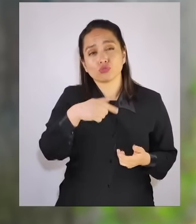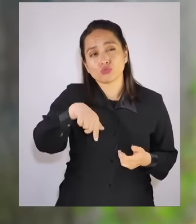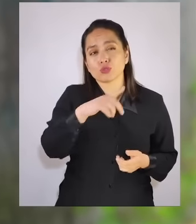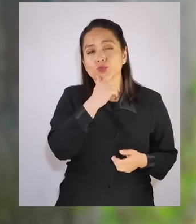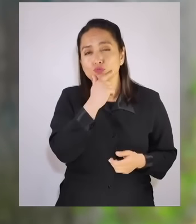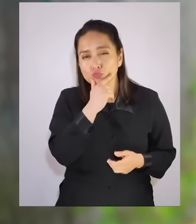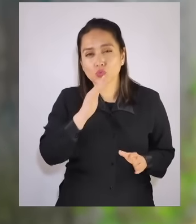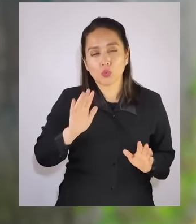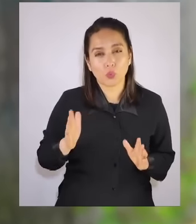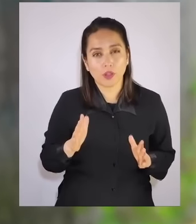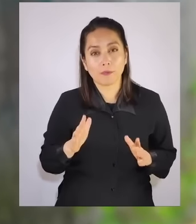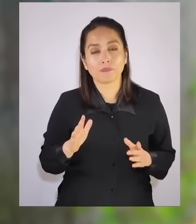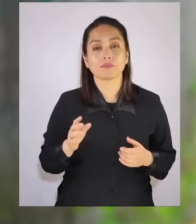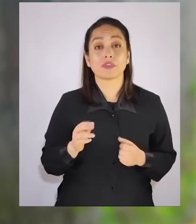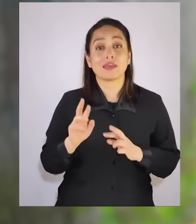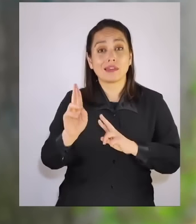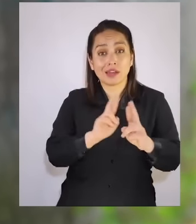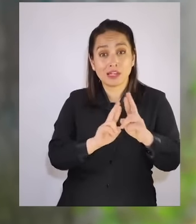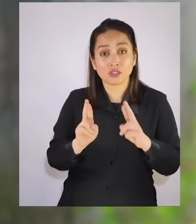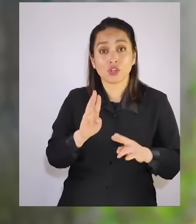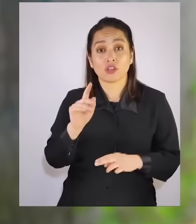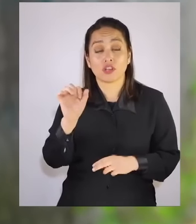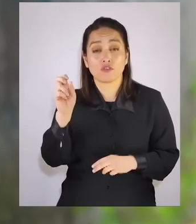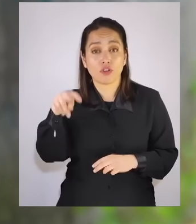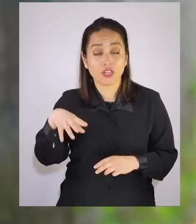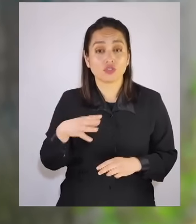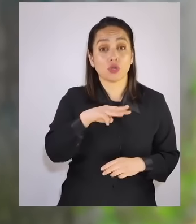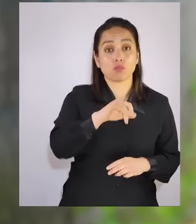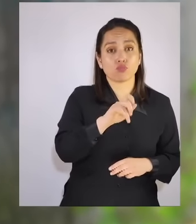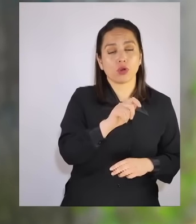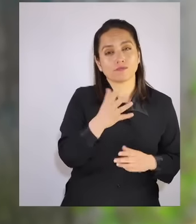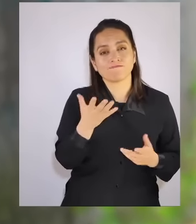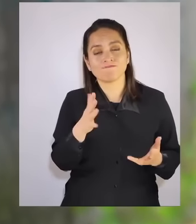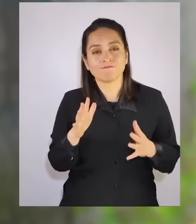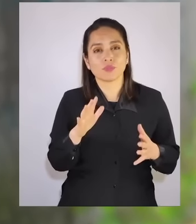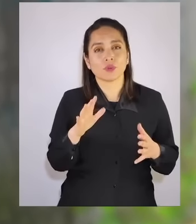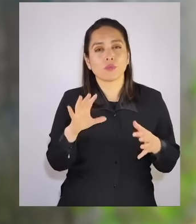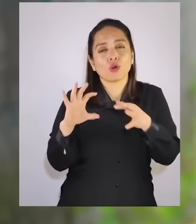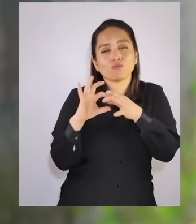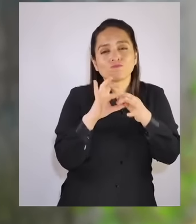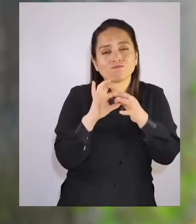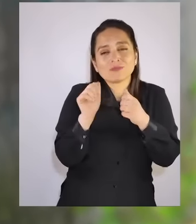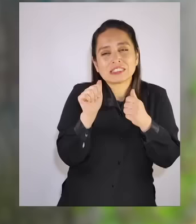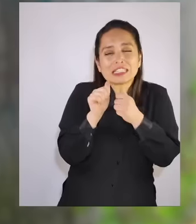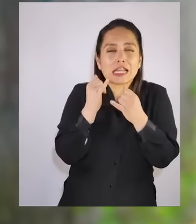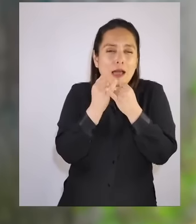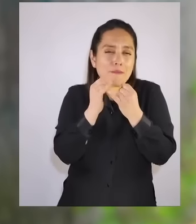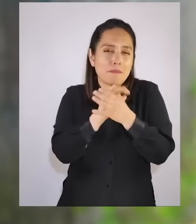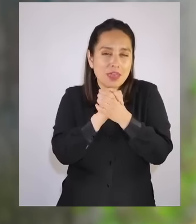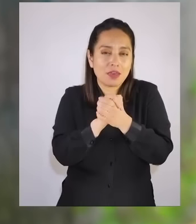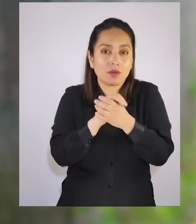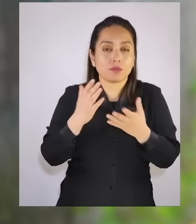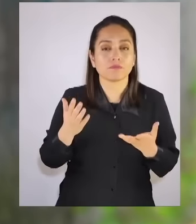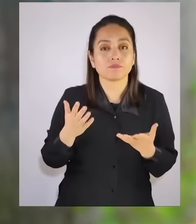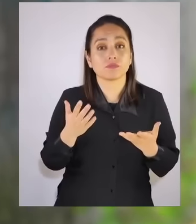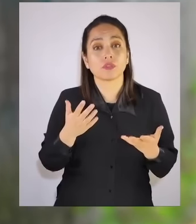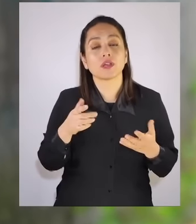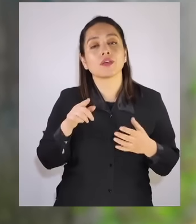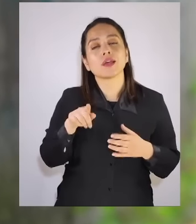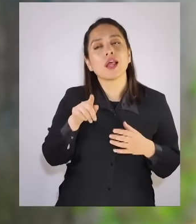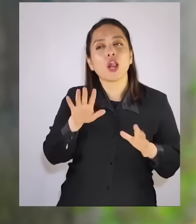sospechado de que la relación entre Robert Bryson y John Muat es algo muy cercana. Probablemente fue